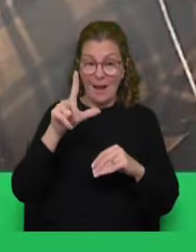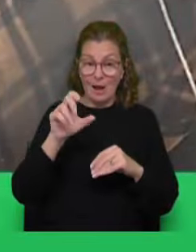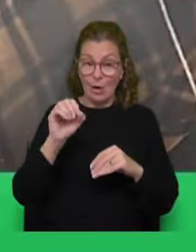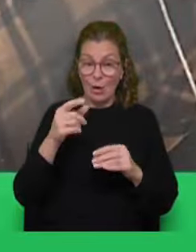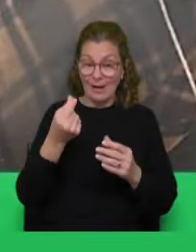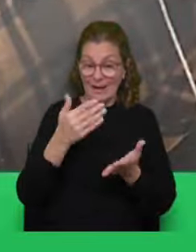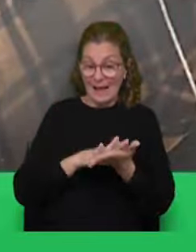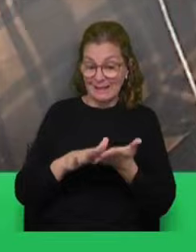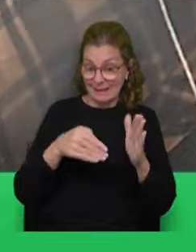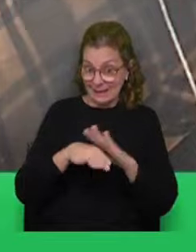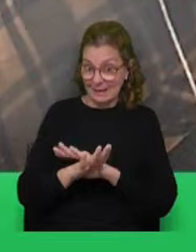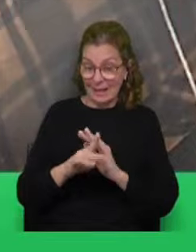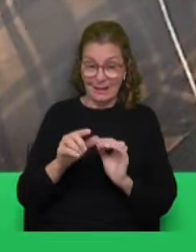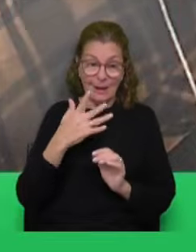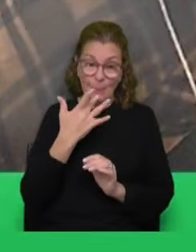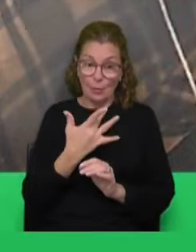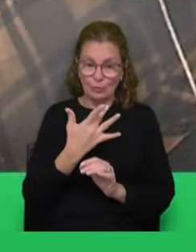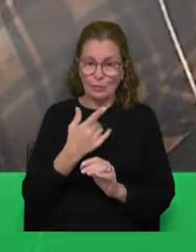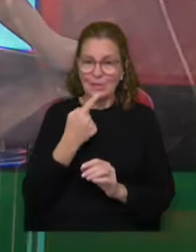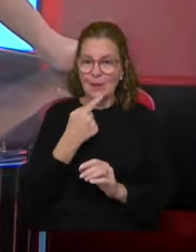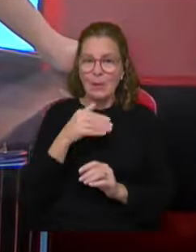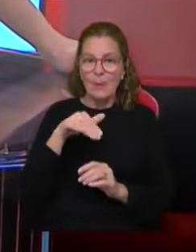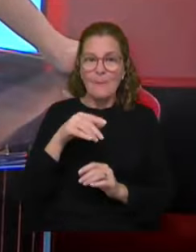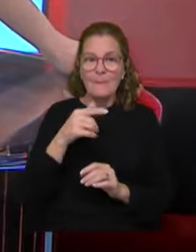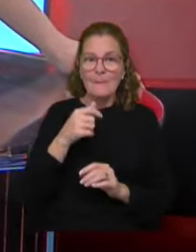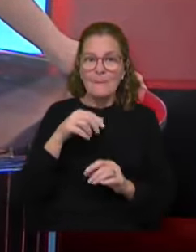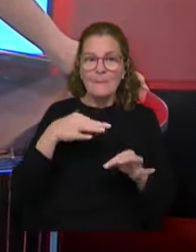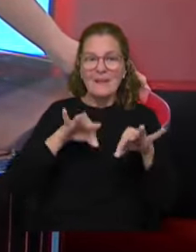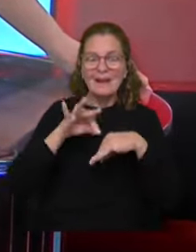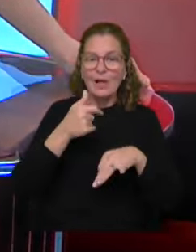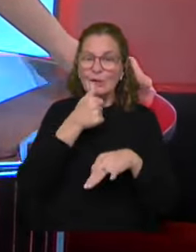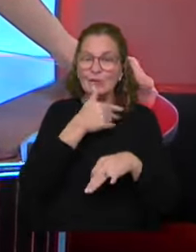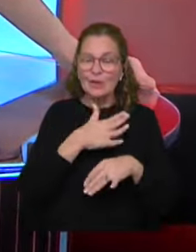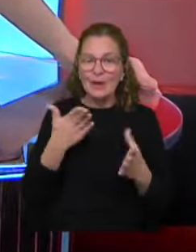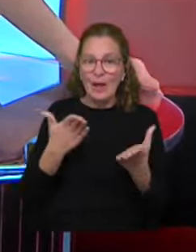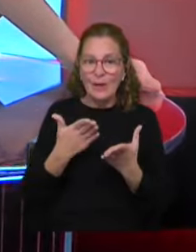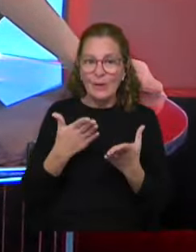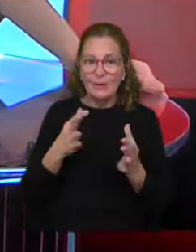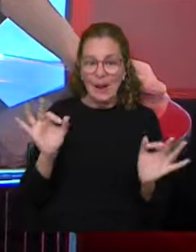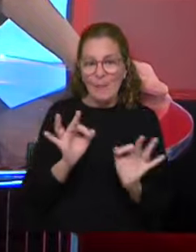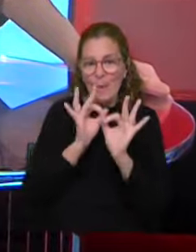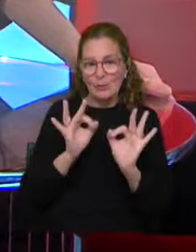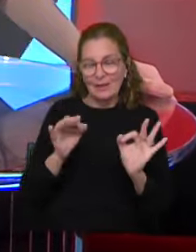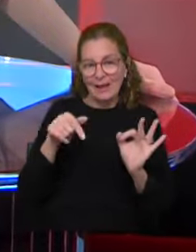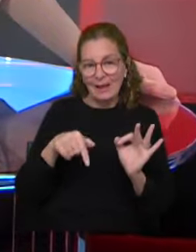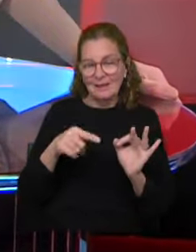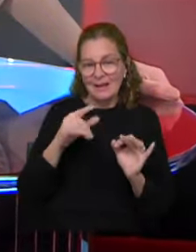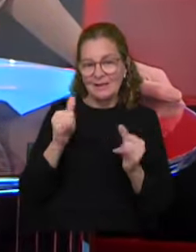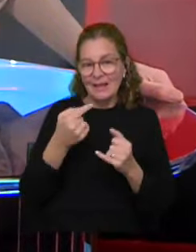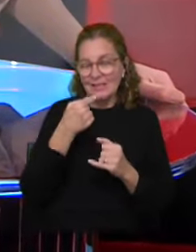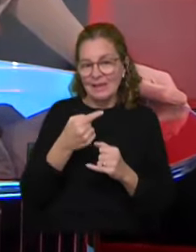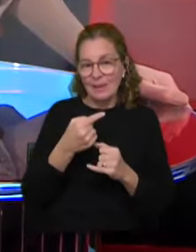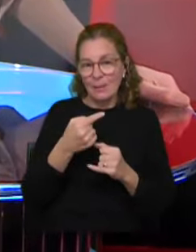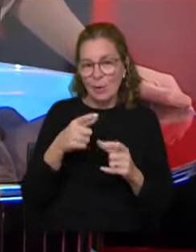libre. Divino, perfecto. Dicho todo, Mercado de Historias, Mercado de Historias. Ahora es el momento de la música, porque sí, ya lo anunciamos, acaba de